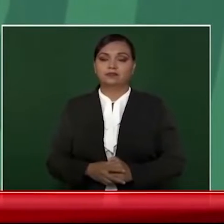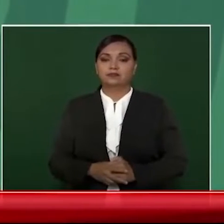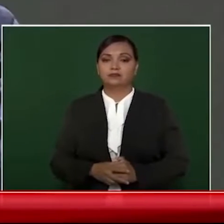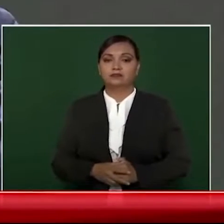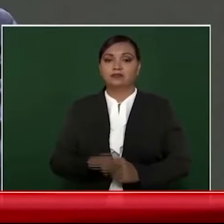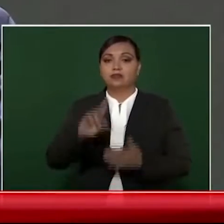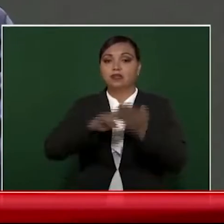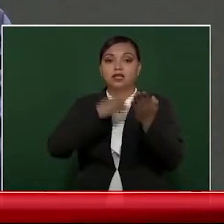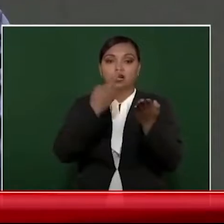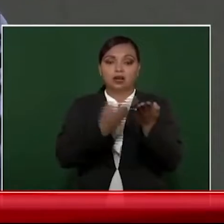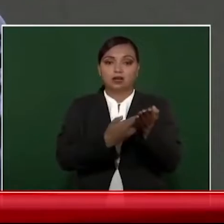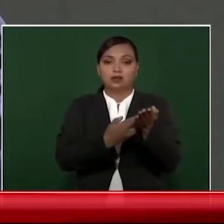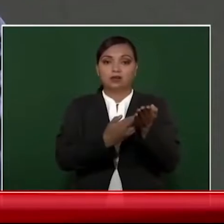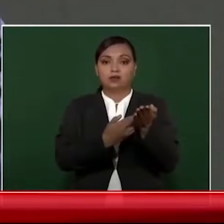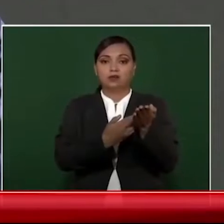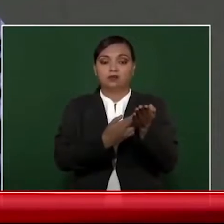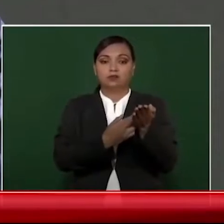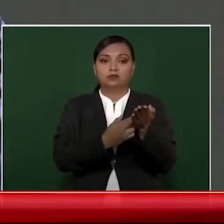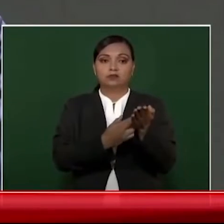en Reynosa,